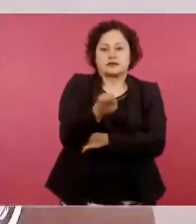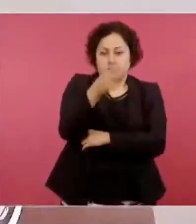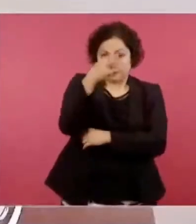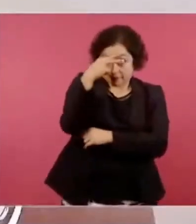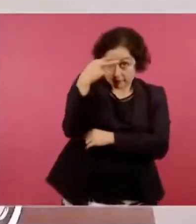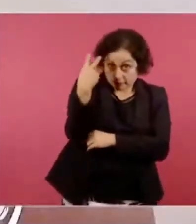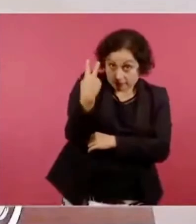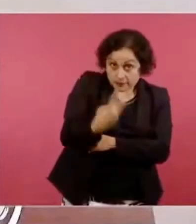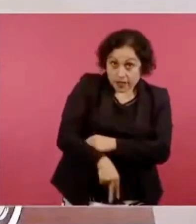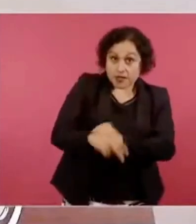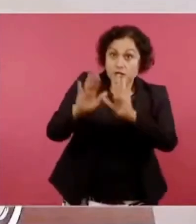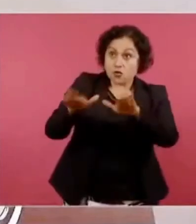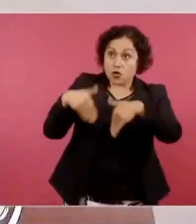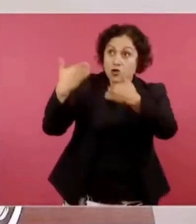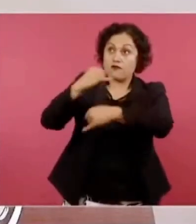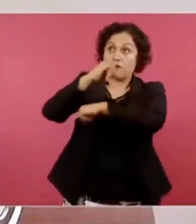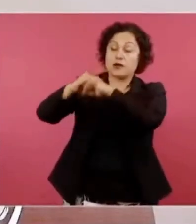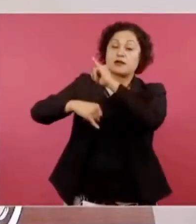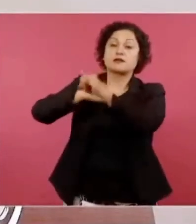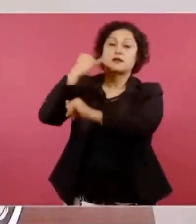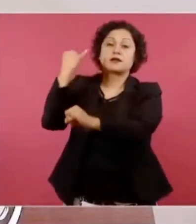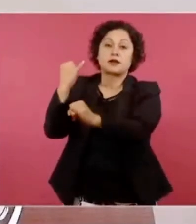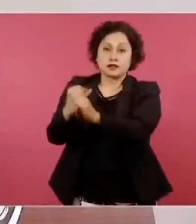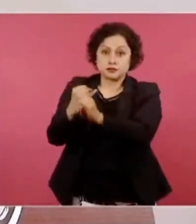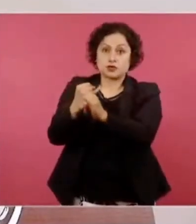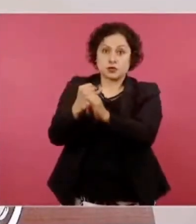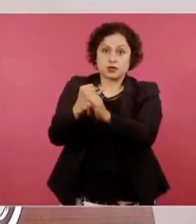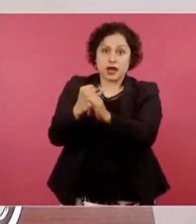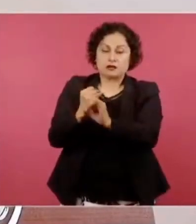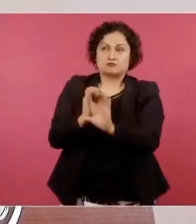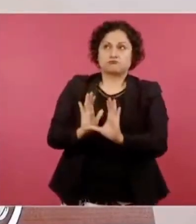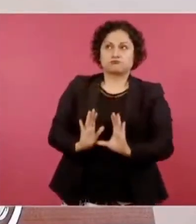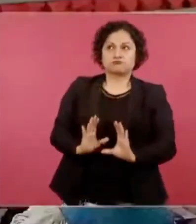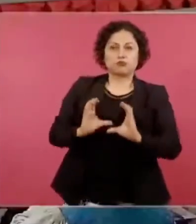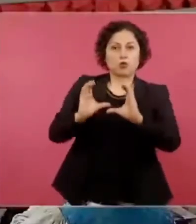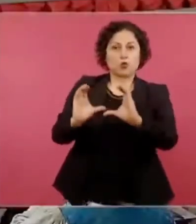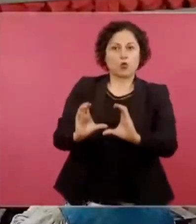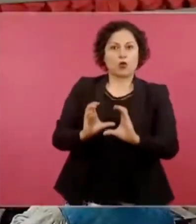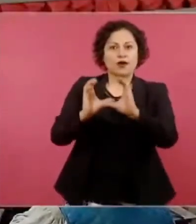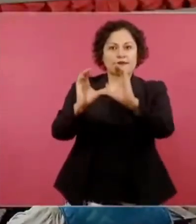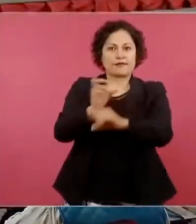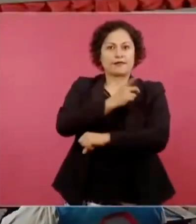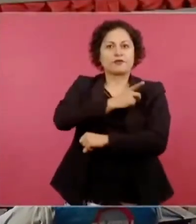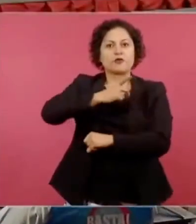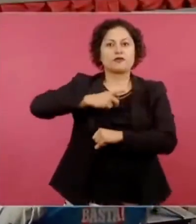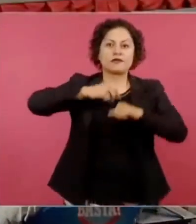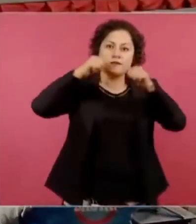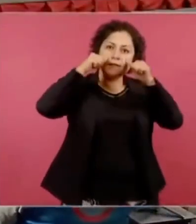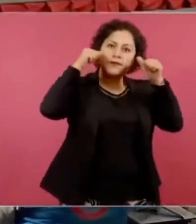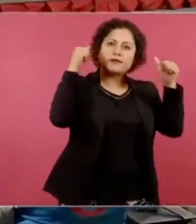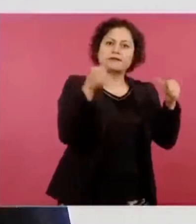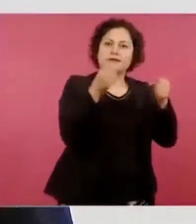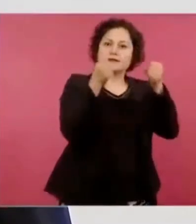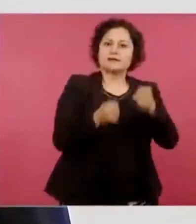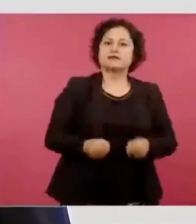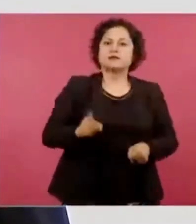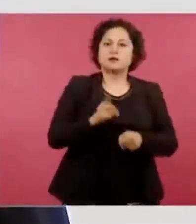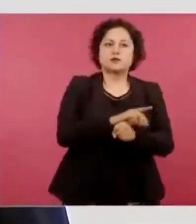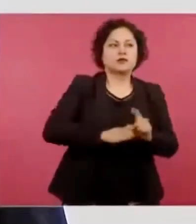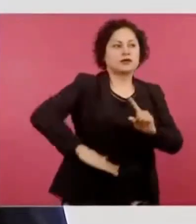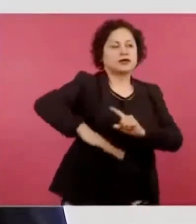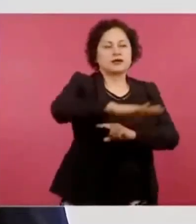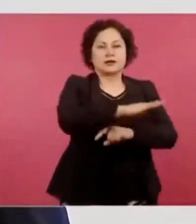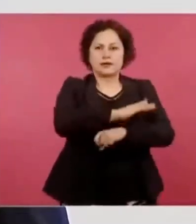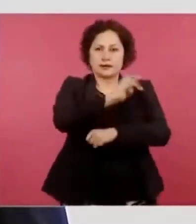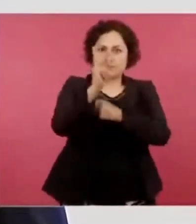de organismos internacionales cuando esté de por medio la seguridad del Estado, el orden público